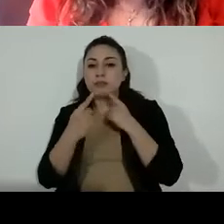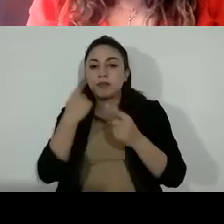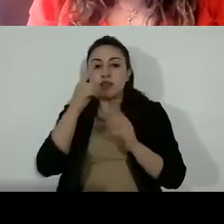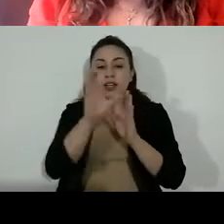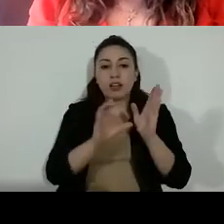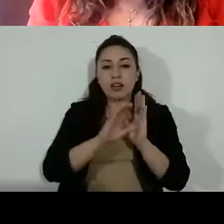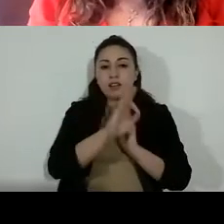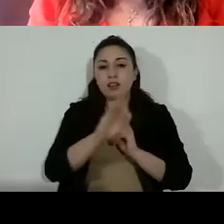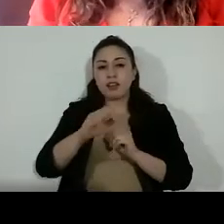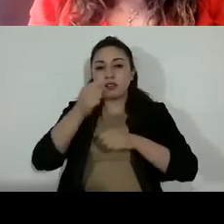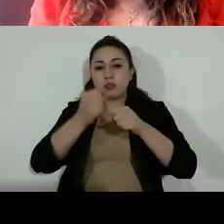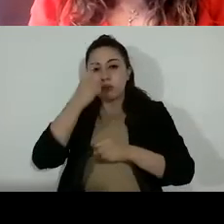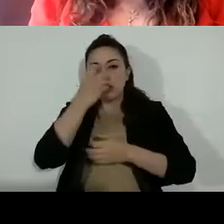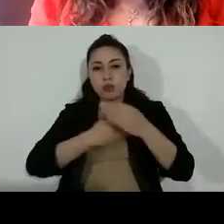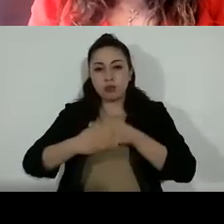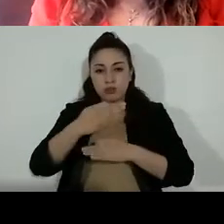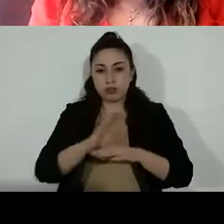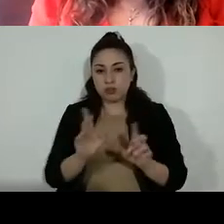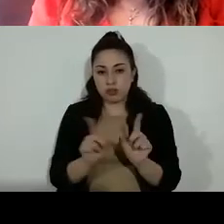seguridad para todas y para todos.